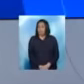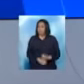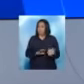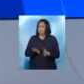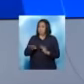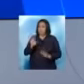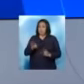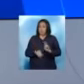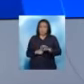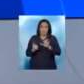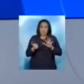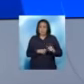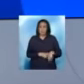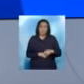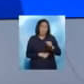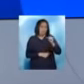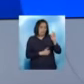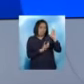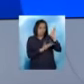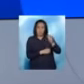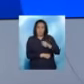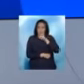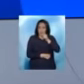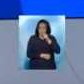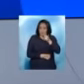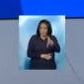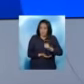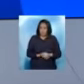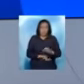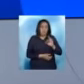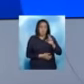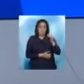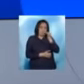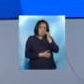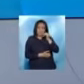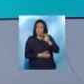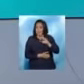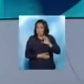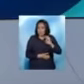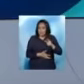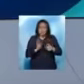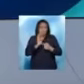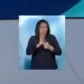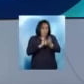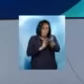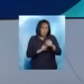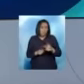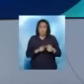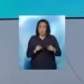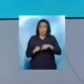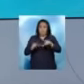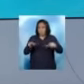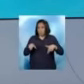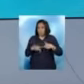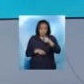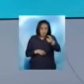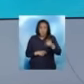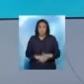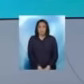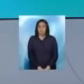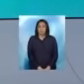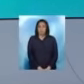Con 36. Vamos a volver a Piura con nuestro enviado especial Aarón Rodríguez y Cristian Luque para que nos muestren la situación en otro punto de esta región. Adelante,